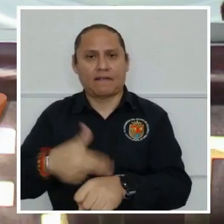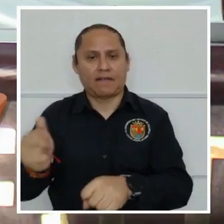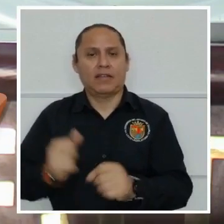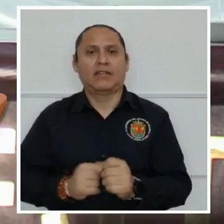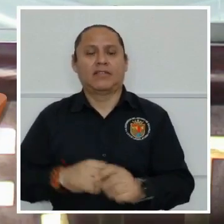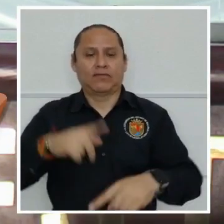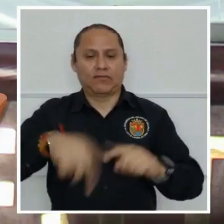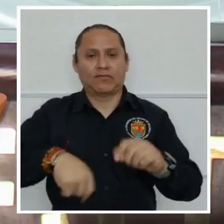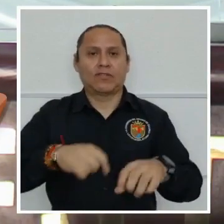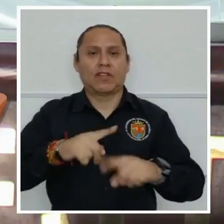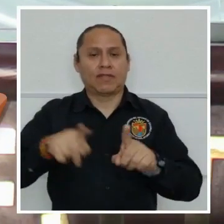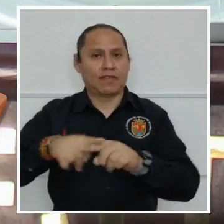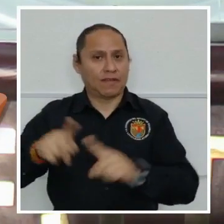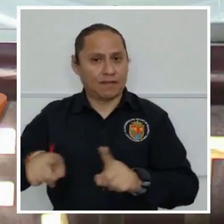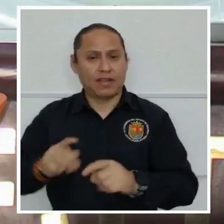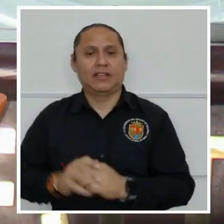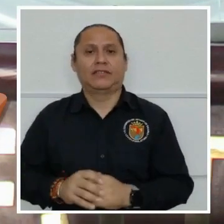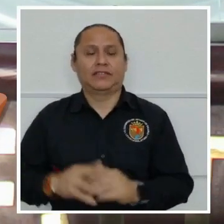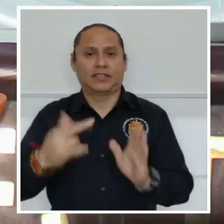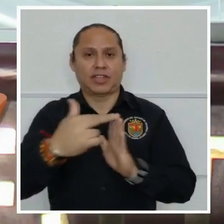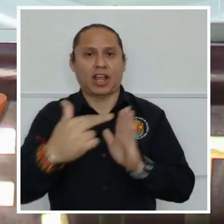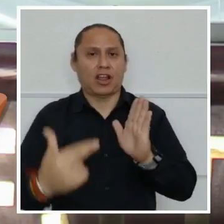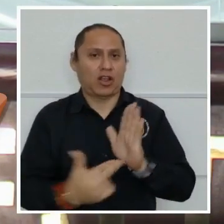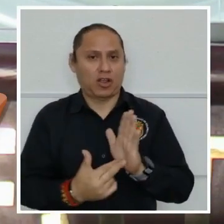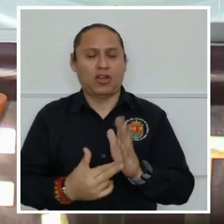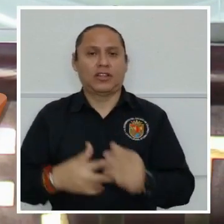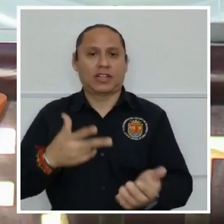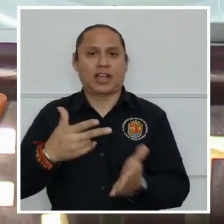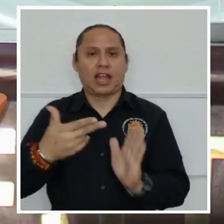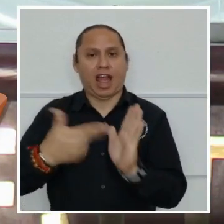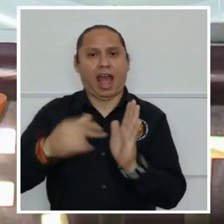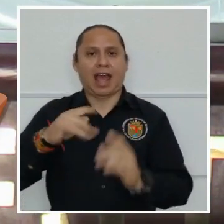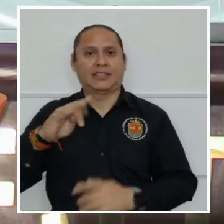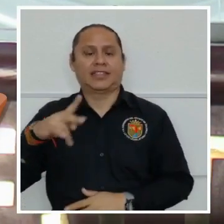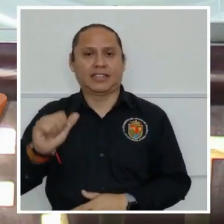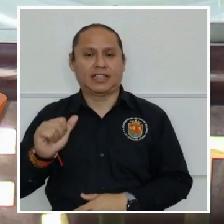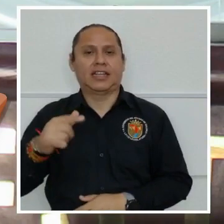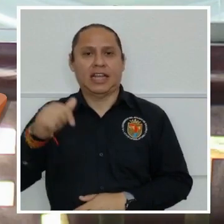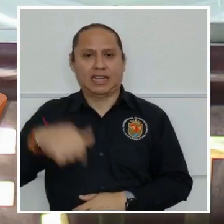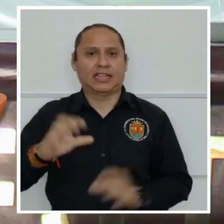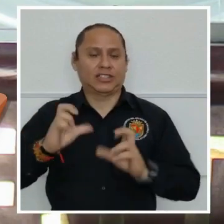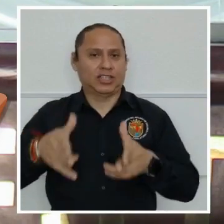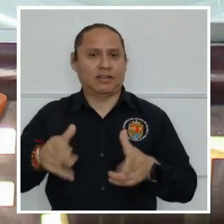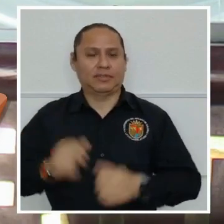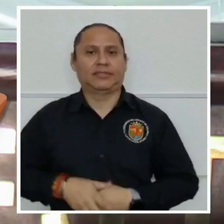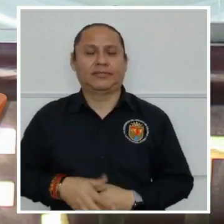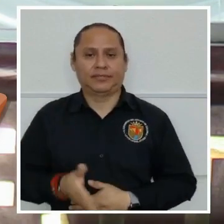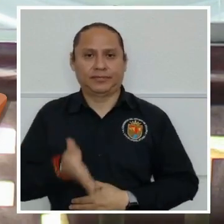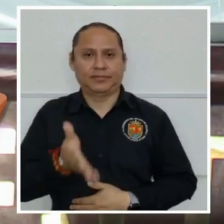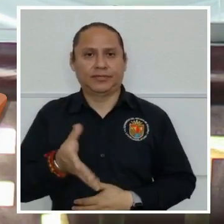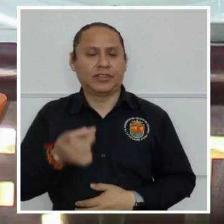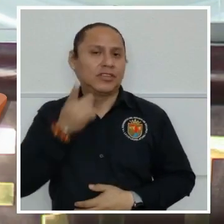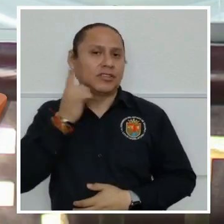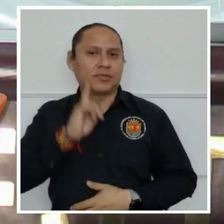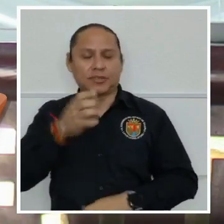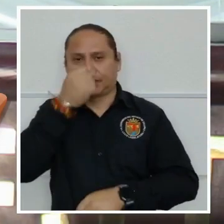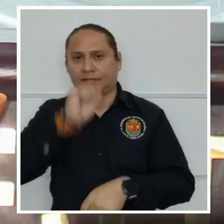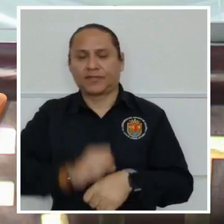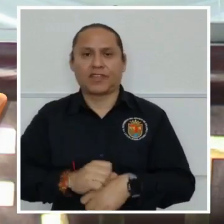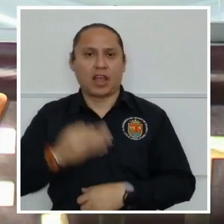adicionan diversas disposiciones del Código de la Hacienda Pública para el Estado de Chiapas, por lo que solicito a la diputada